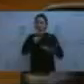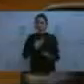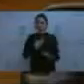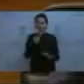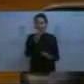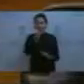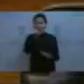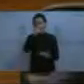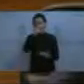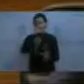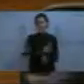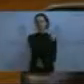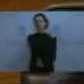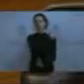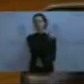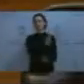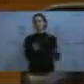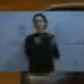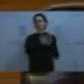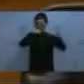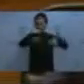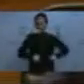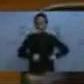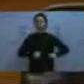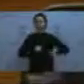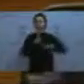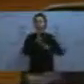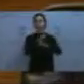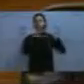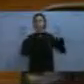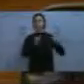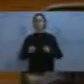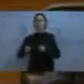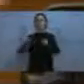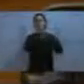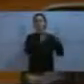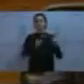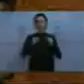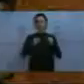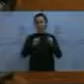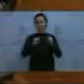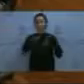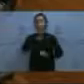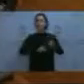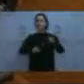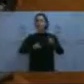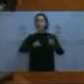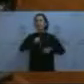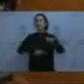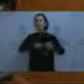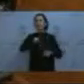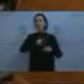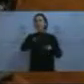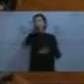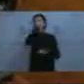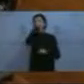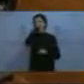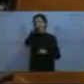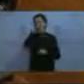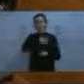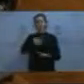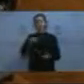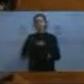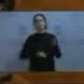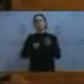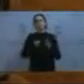años, y que traigan esa ley y ese debate al Parlamento, se debata y se modifique si así se estima oportuno que tuviera que